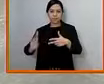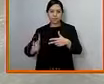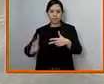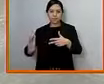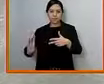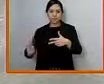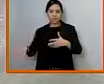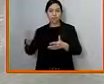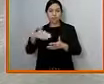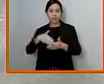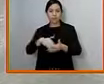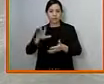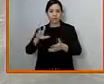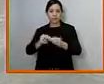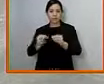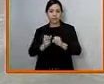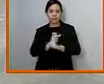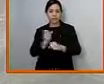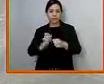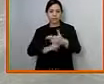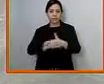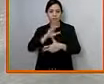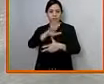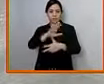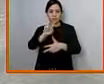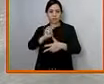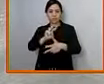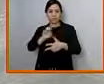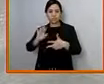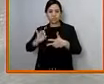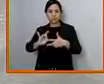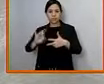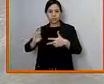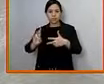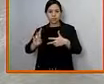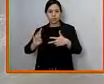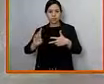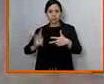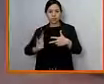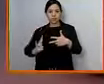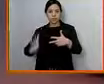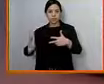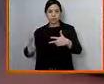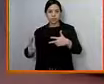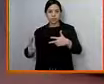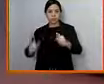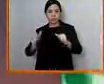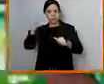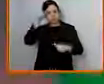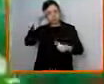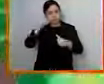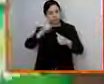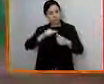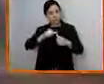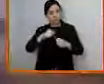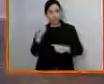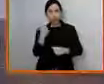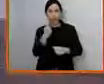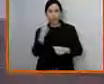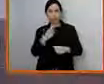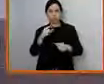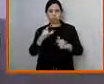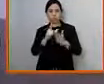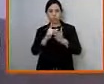76. Reitero los tres números ganadores, 52, 87 y 76. Recuerda que las únicas loterías legales